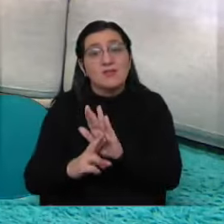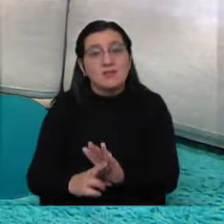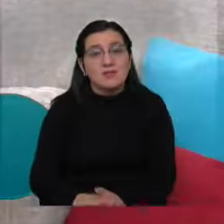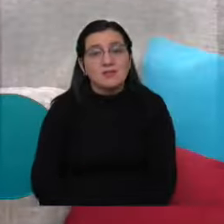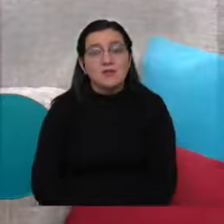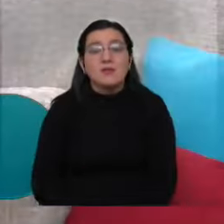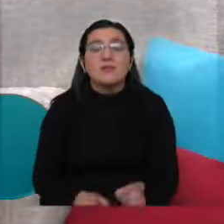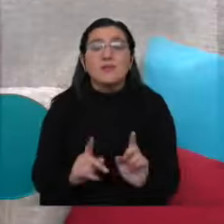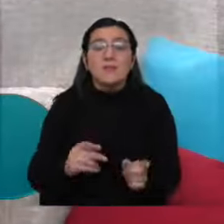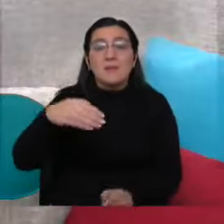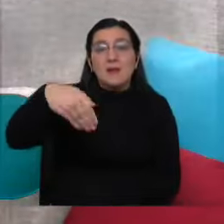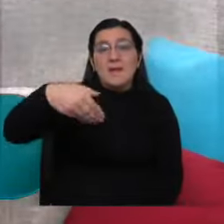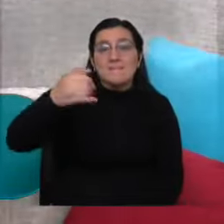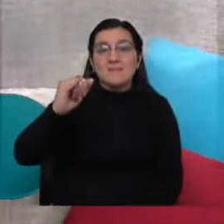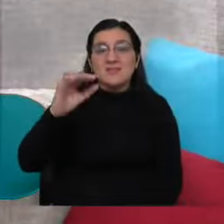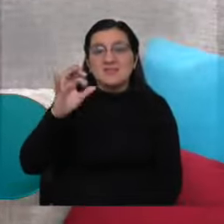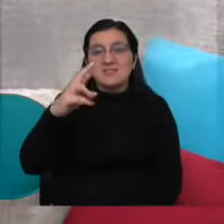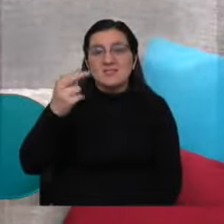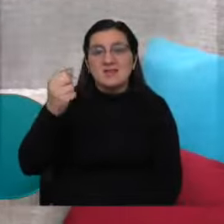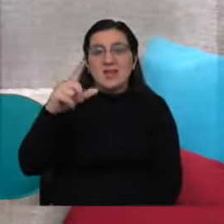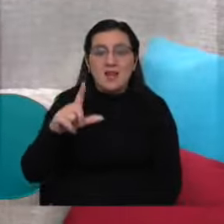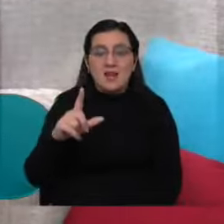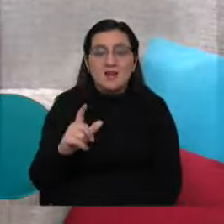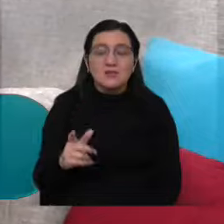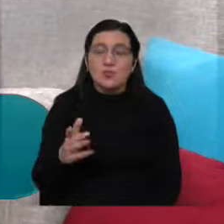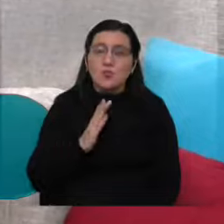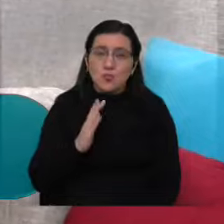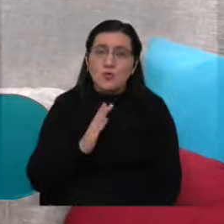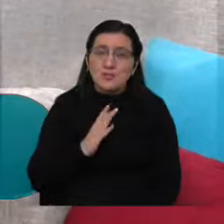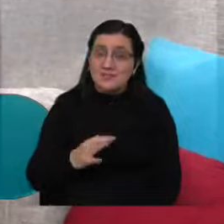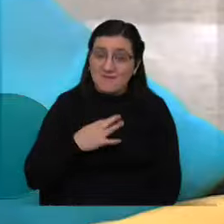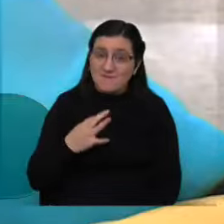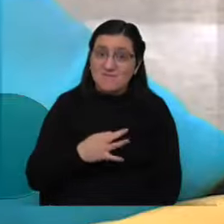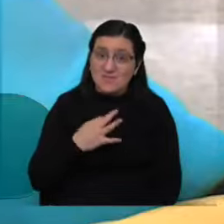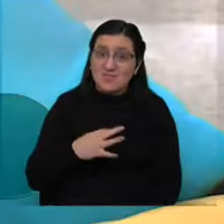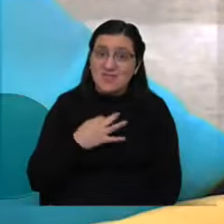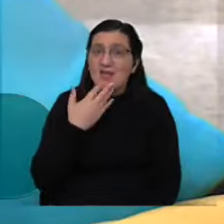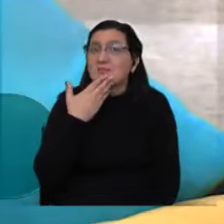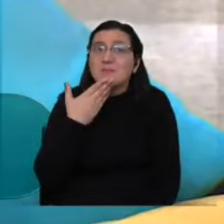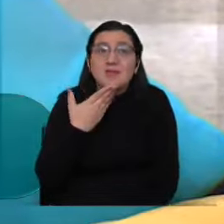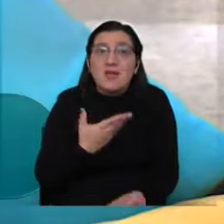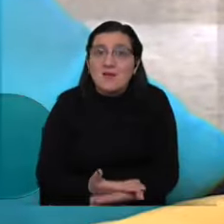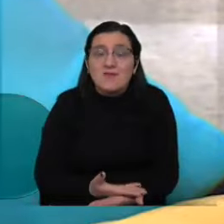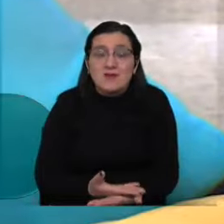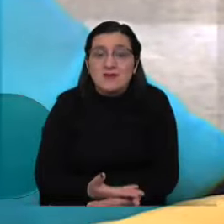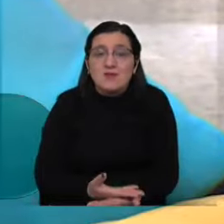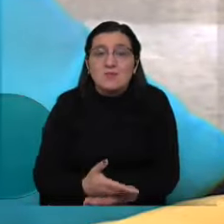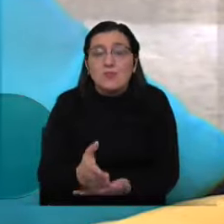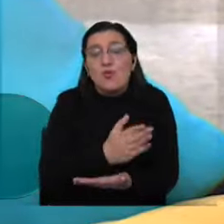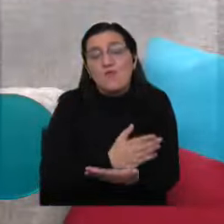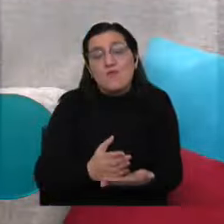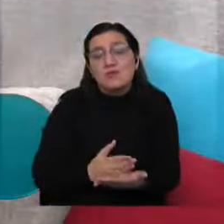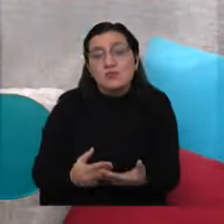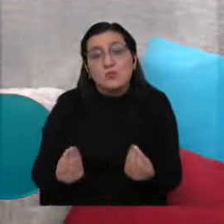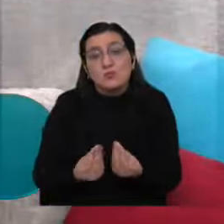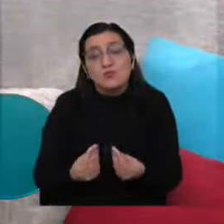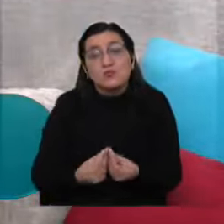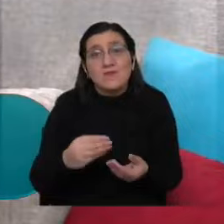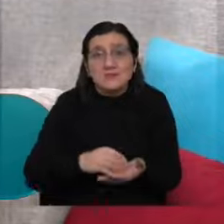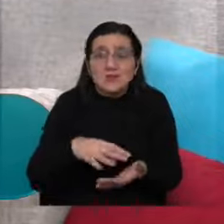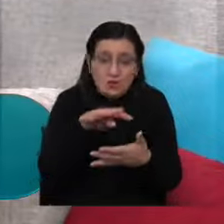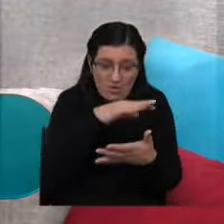Gabriel amistral e alfonsina stormy también no mujeres que en vida la admiraban este por los versos que quizás muchas veces nosotros lo leemos